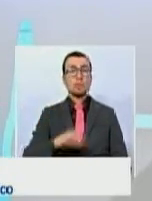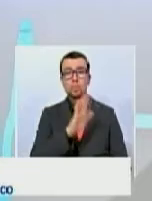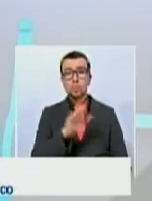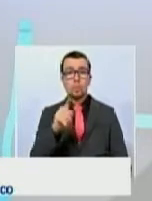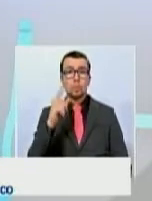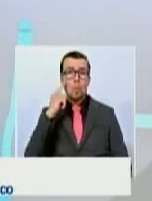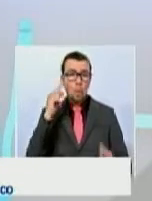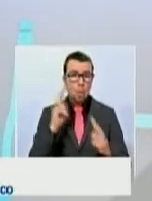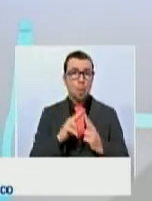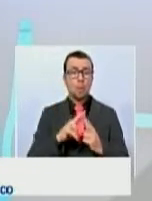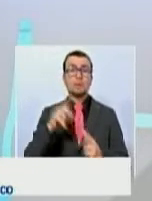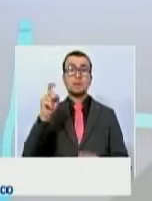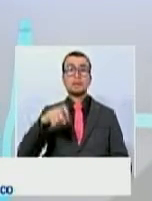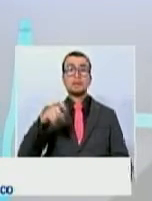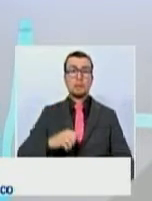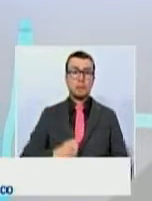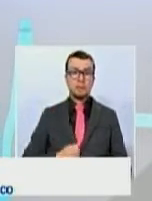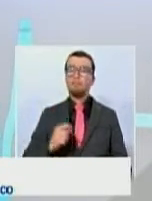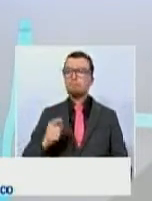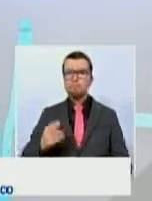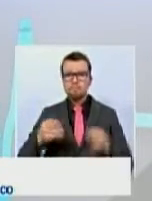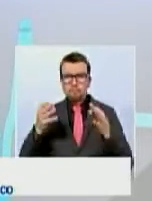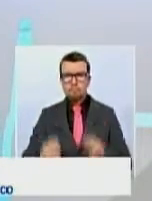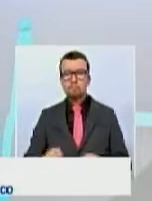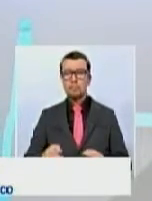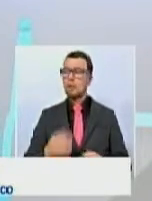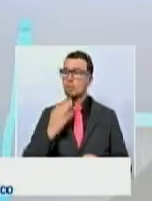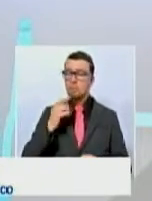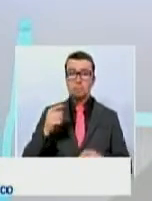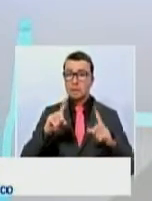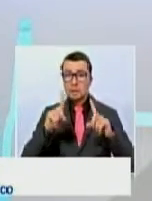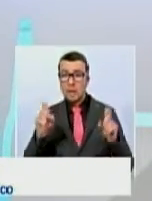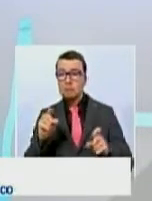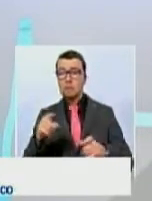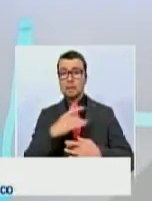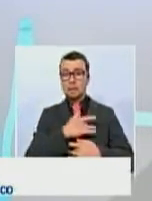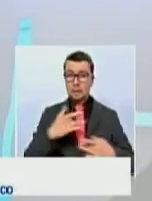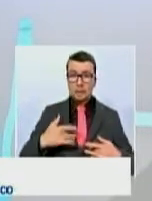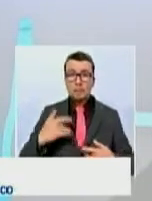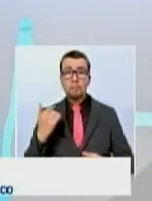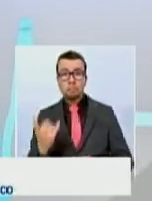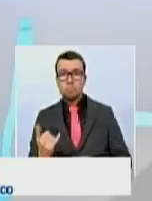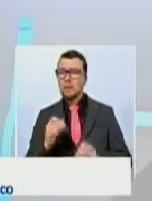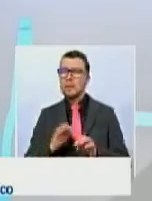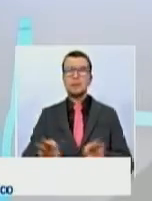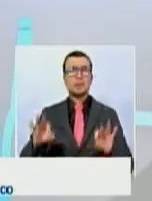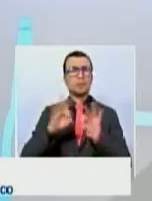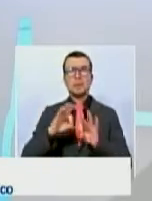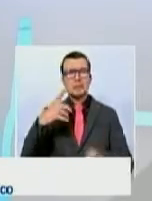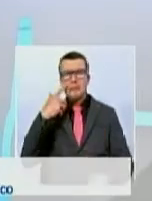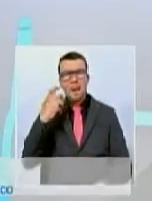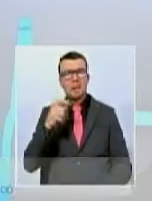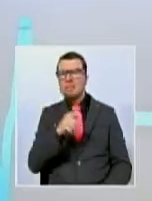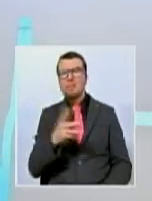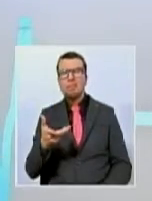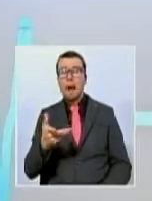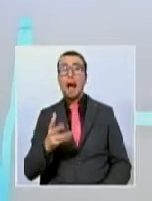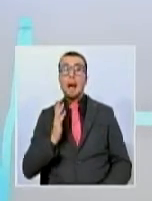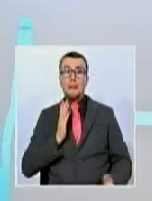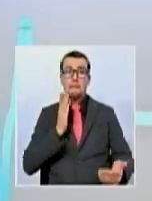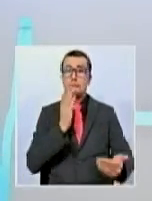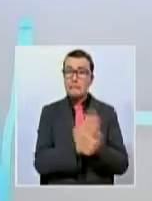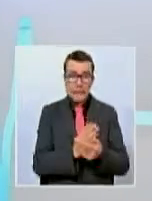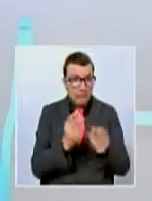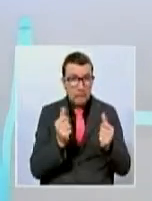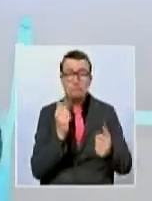conozcan. Porque definitivamente en el tema de la salud, lo más importante es la consulta